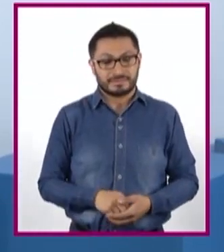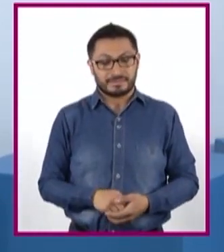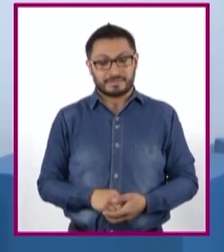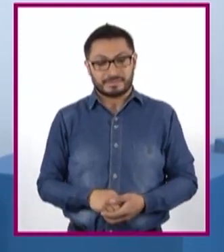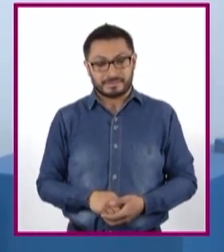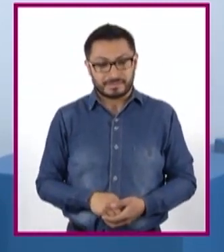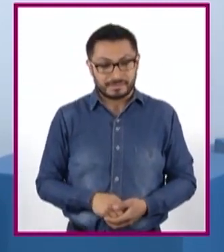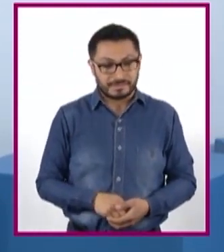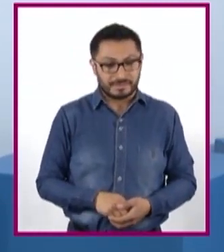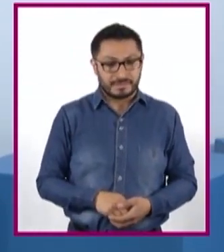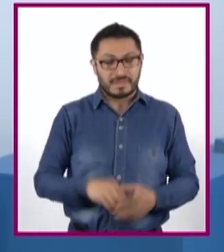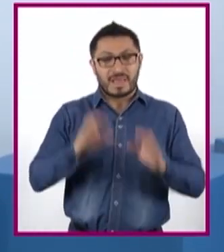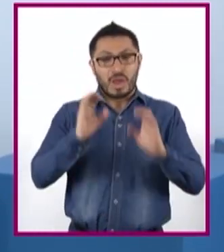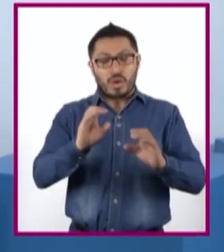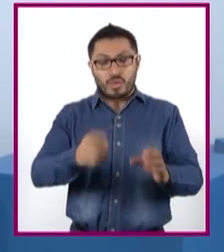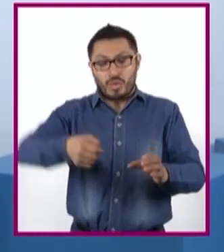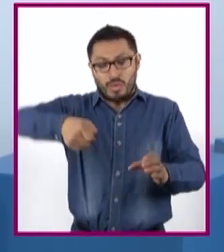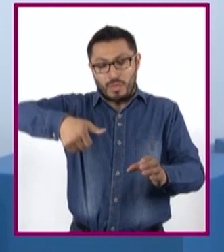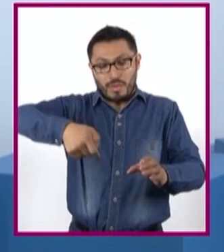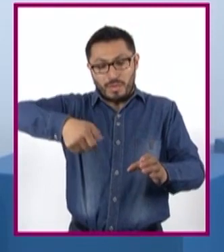Y con cuidado lo encendemos.